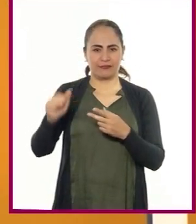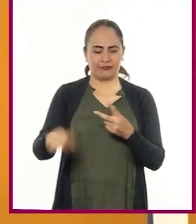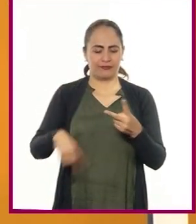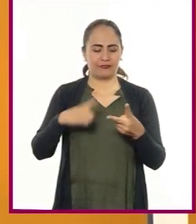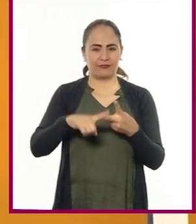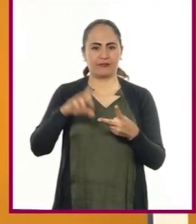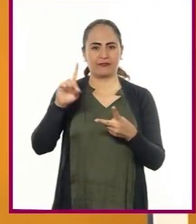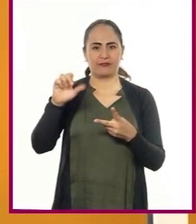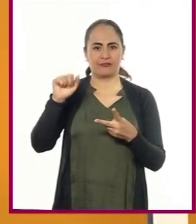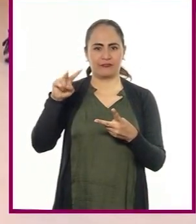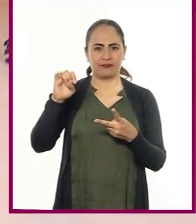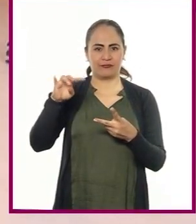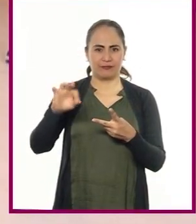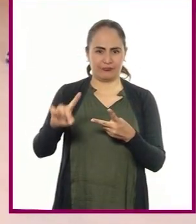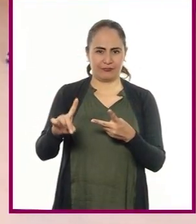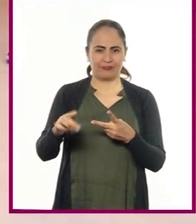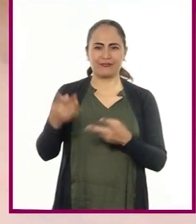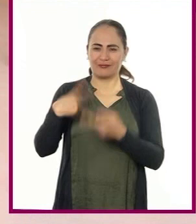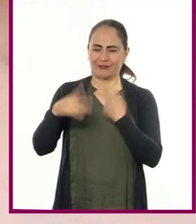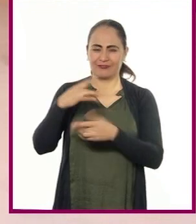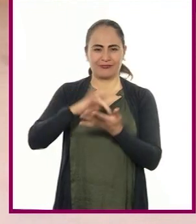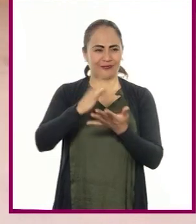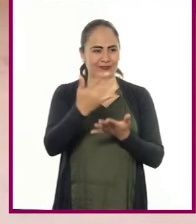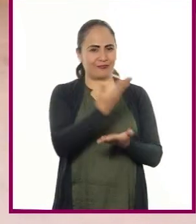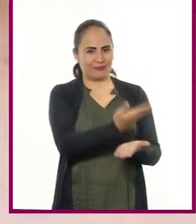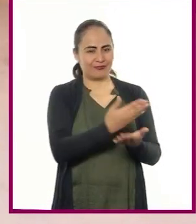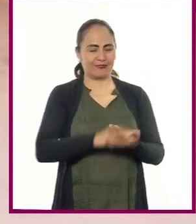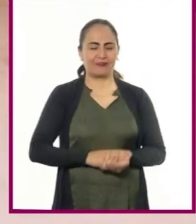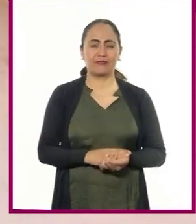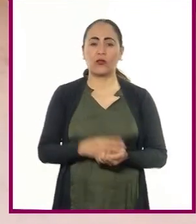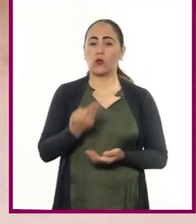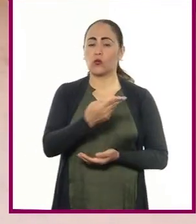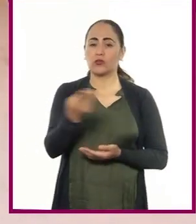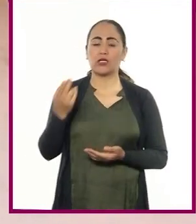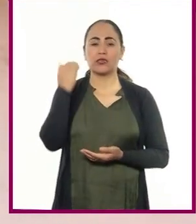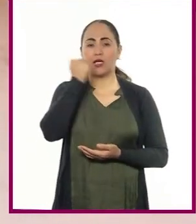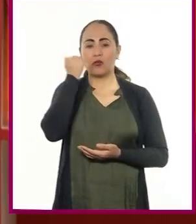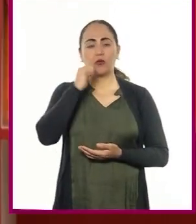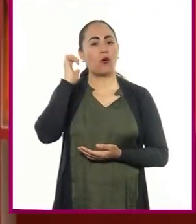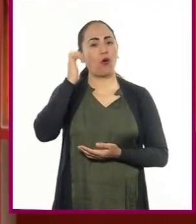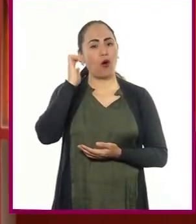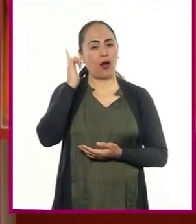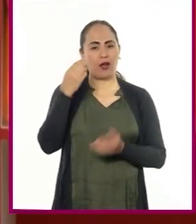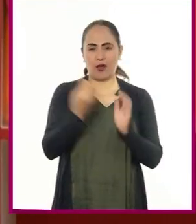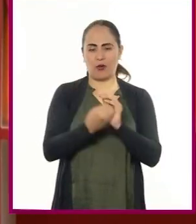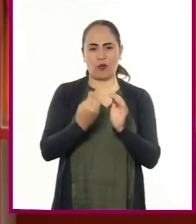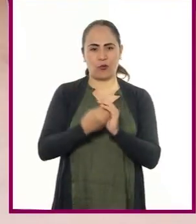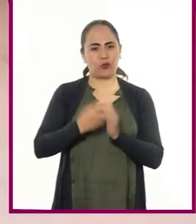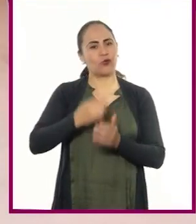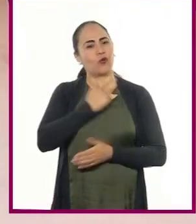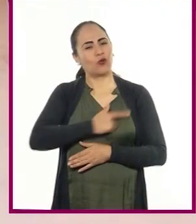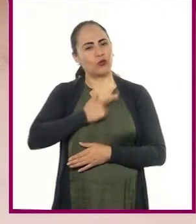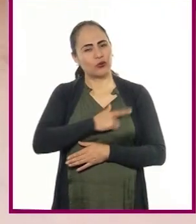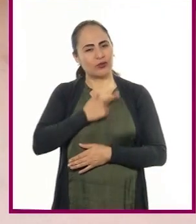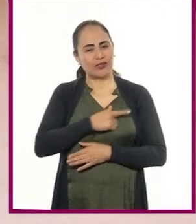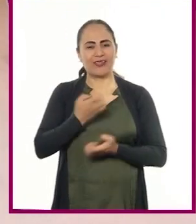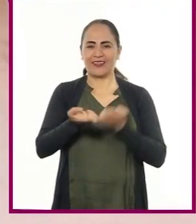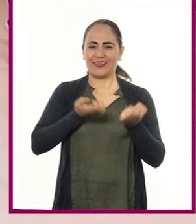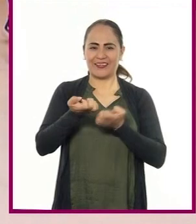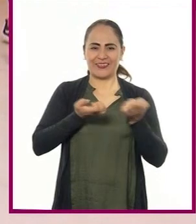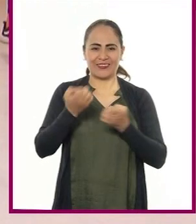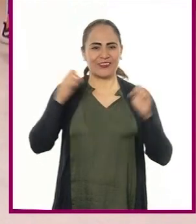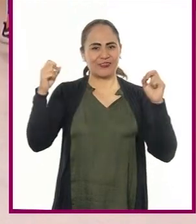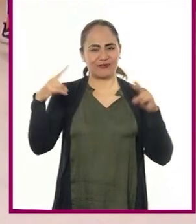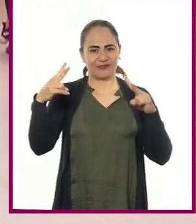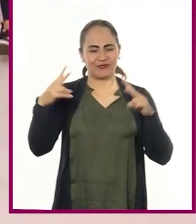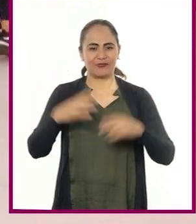Rojas por su presencia. Gracias a ti, Daniel. Y a ustedes, alumnos, esperamos que hayan disfrutado de esta sesión de Educación Física. ¡Hasta